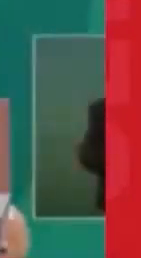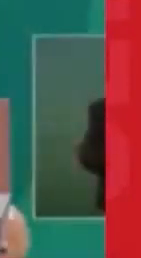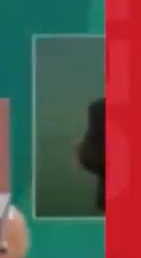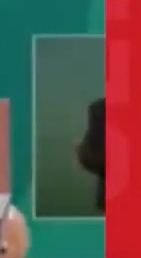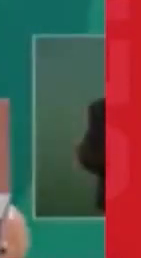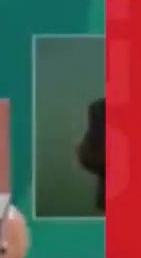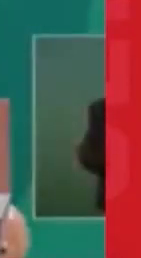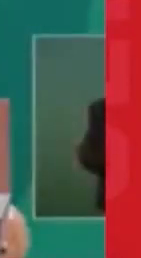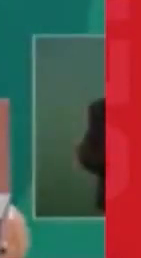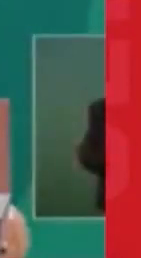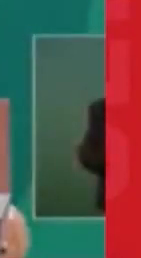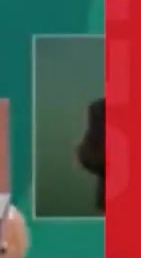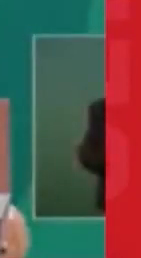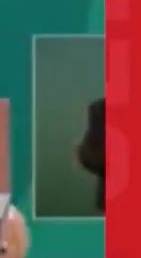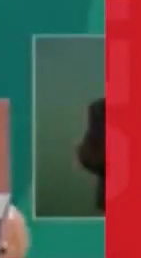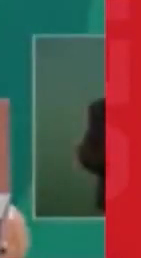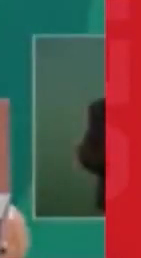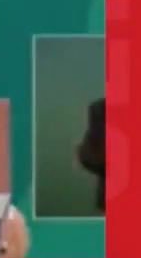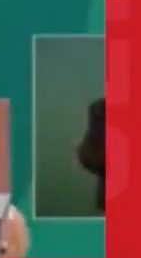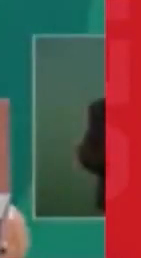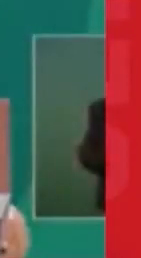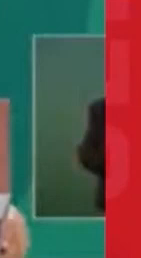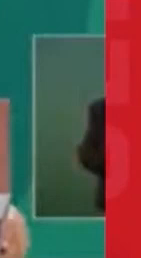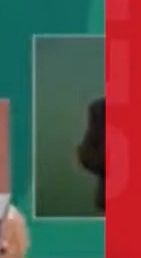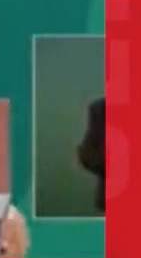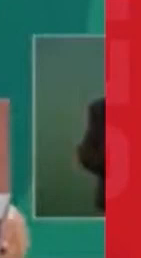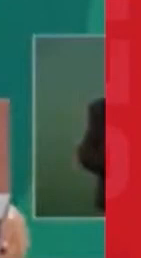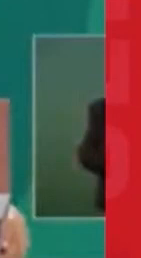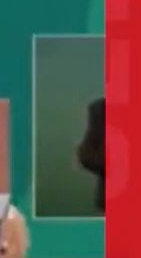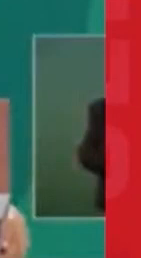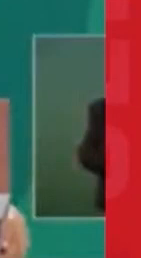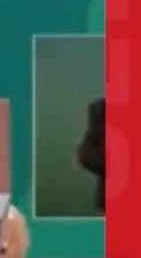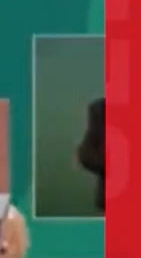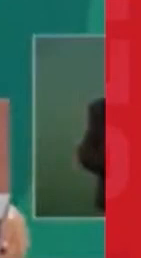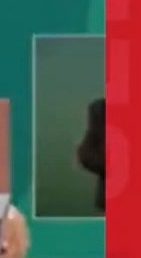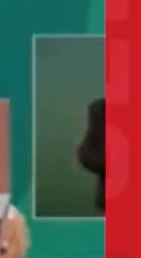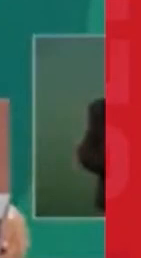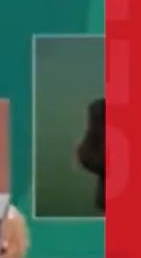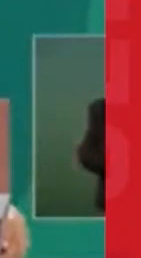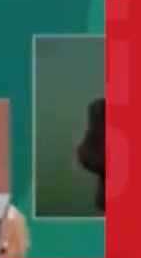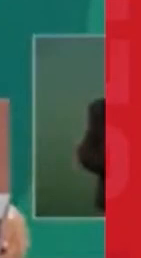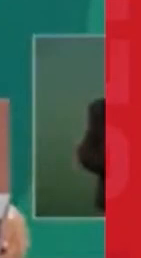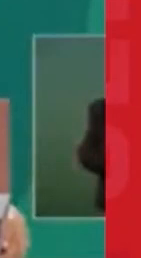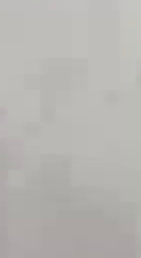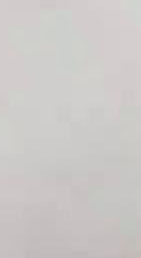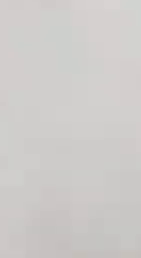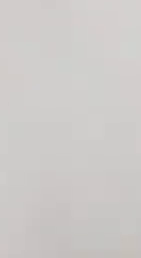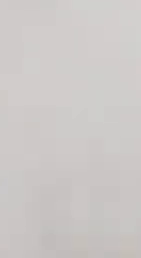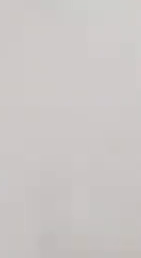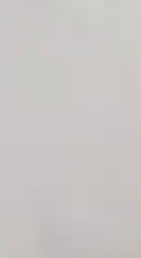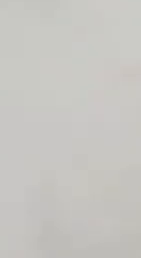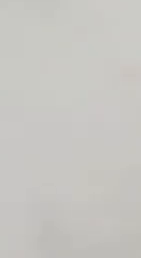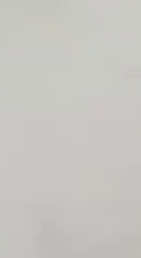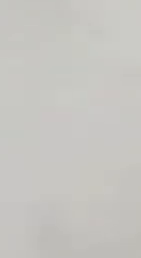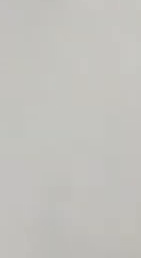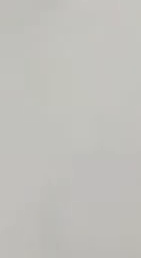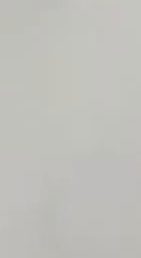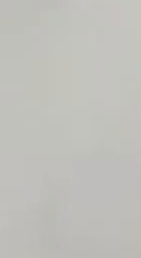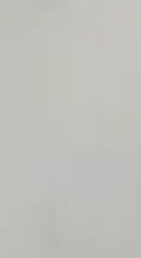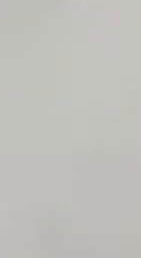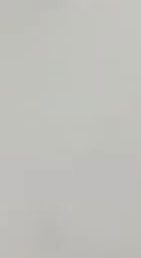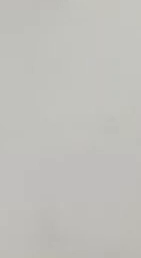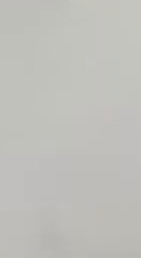libre competencia son la generación y la comercialización de la energía. Creo que con eso es